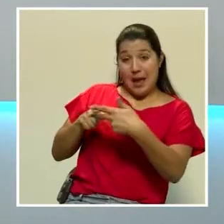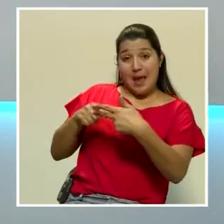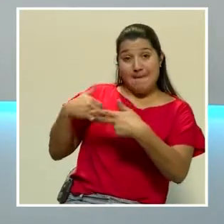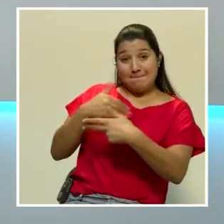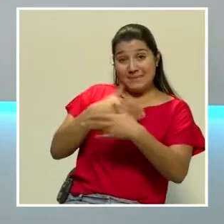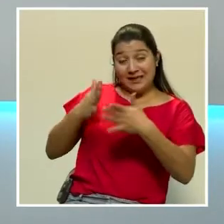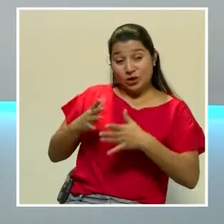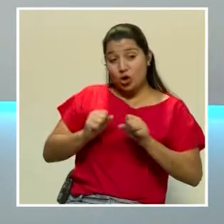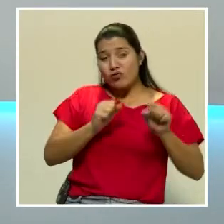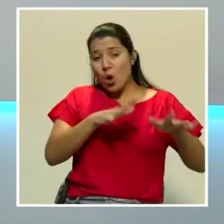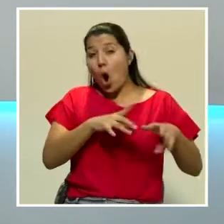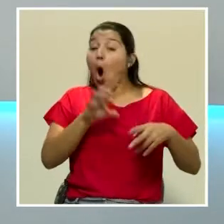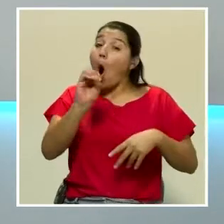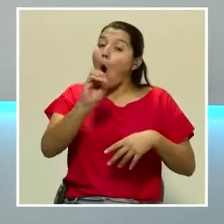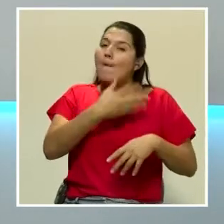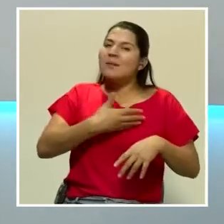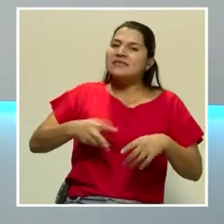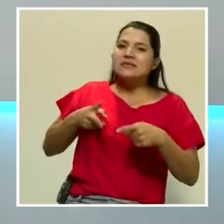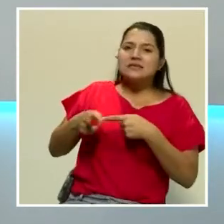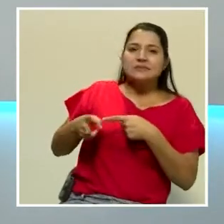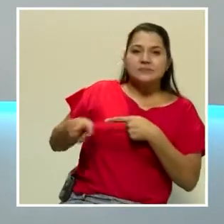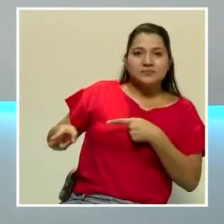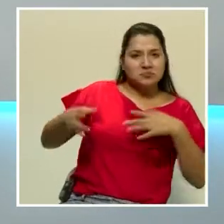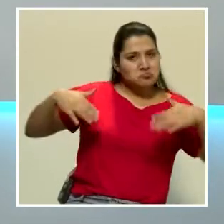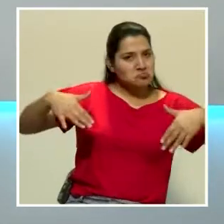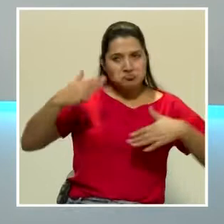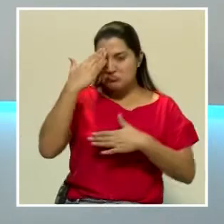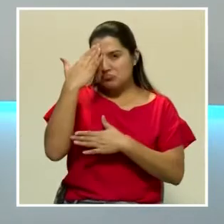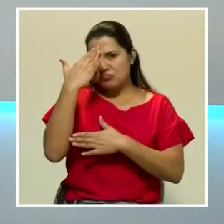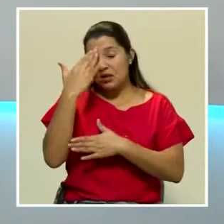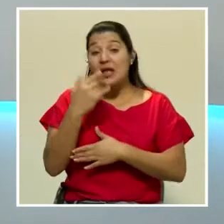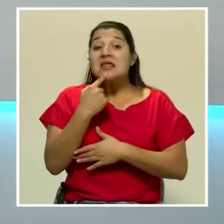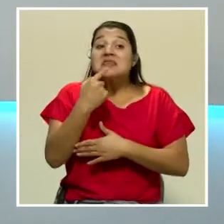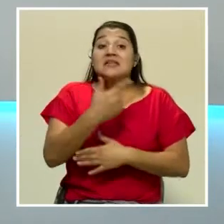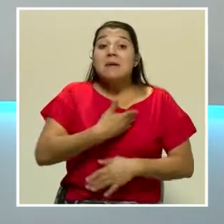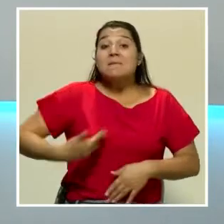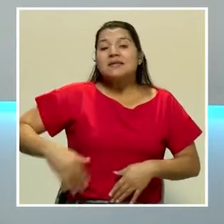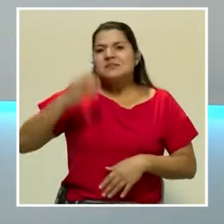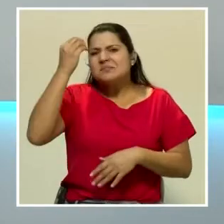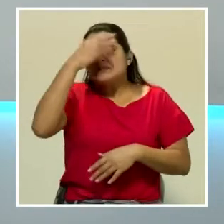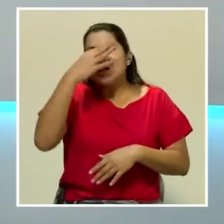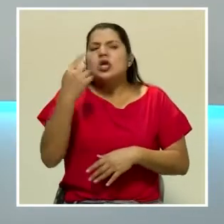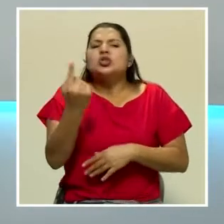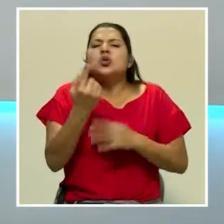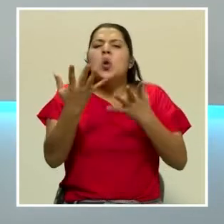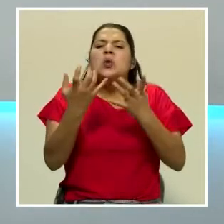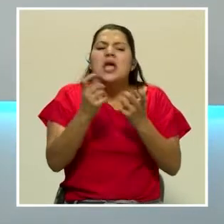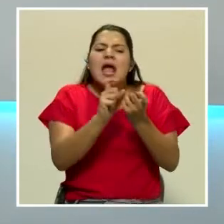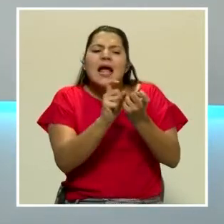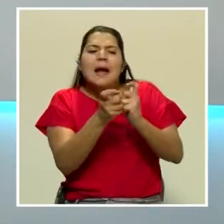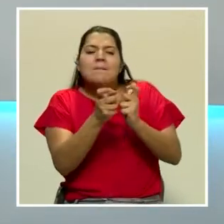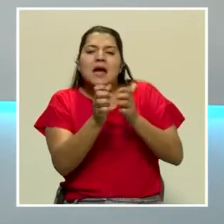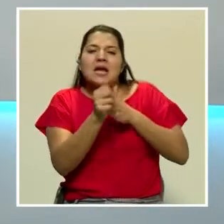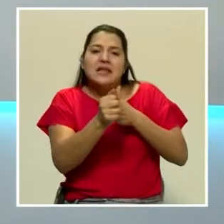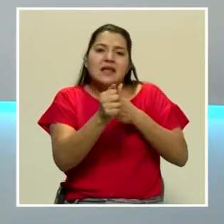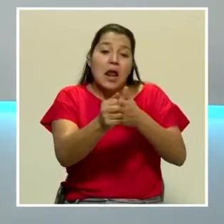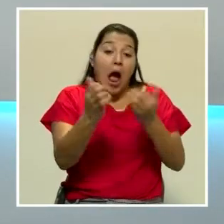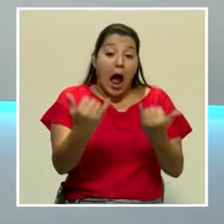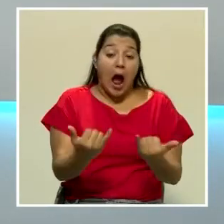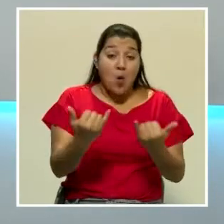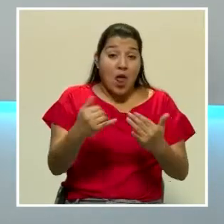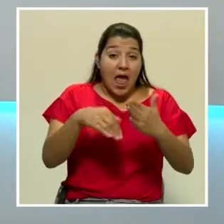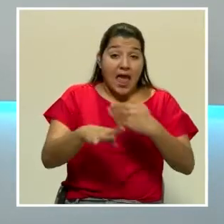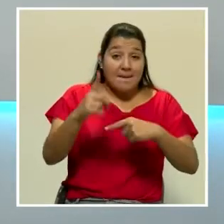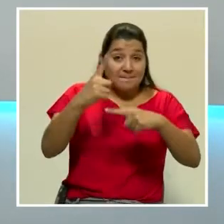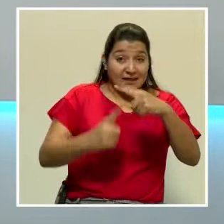presidente Carlos Alvarado, asegura que los cambios buscan generar un refrescamiento de liderazgos a la mitad del gobierno.